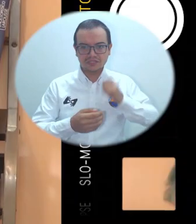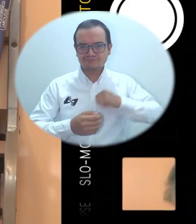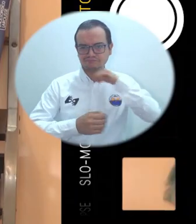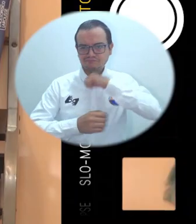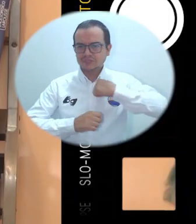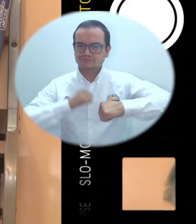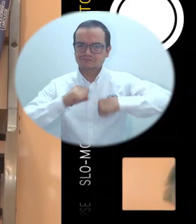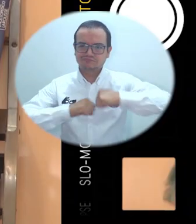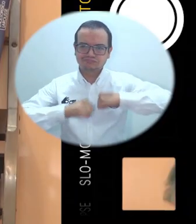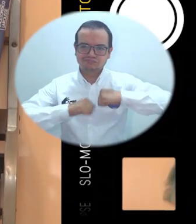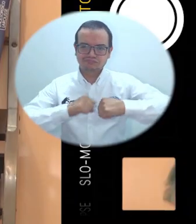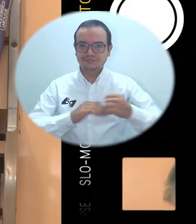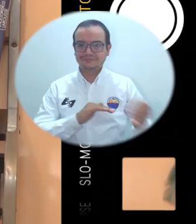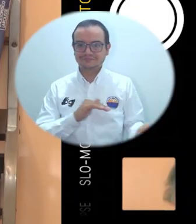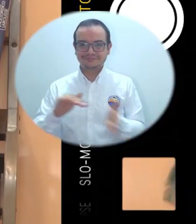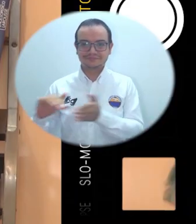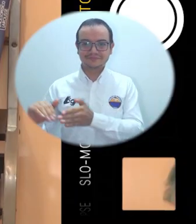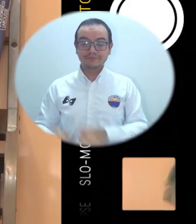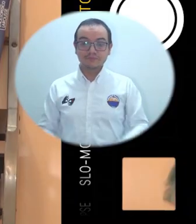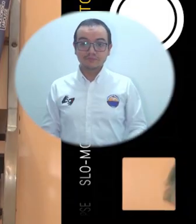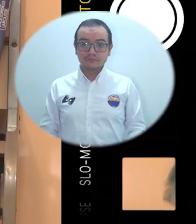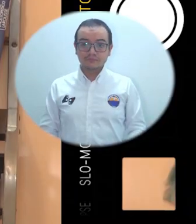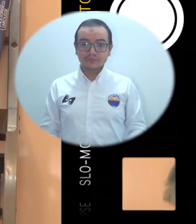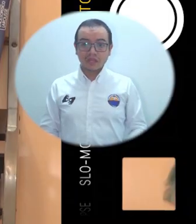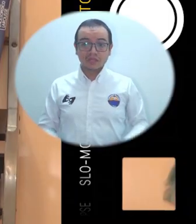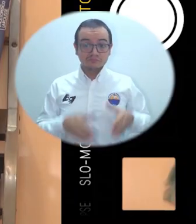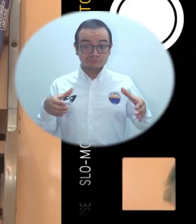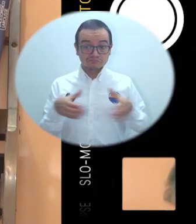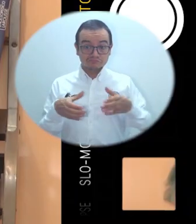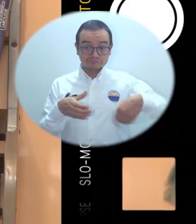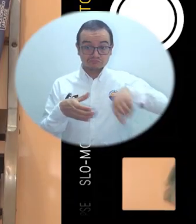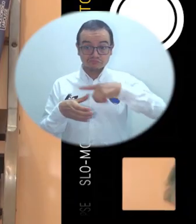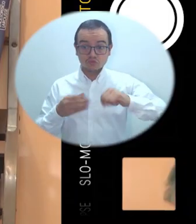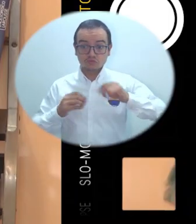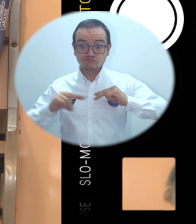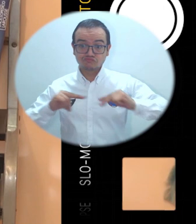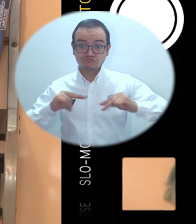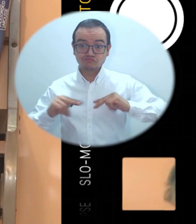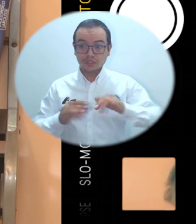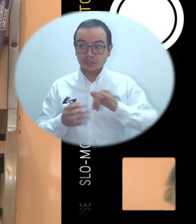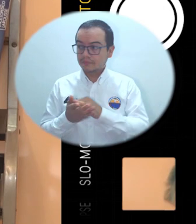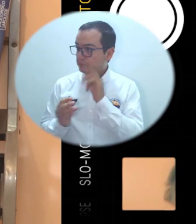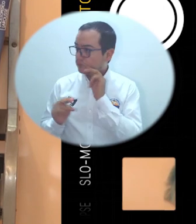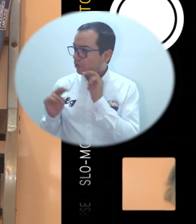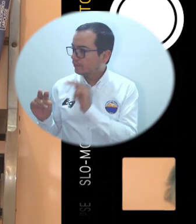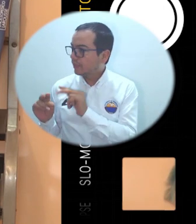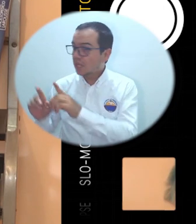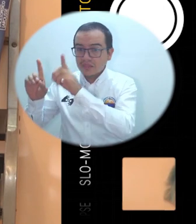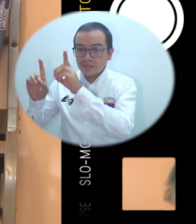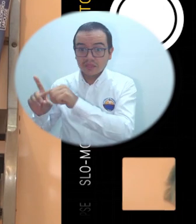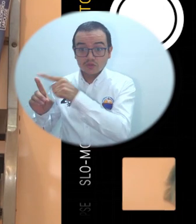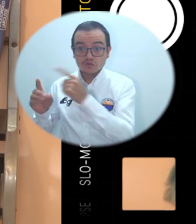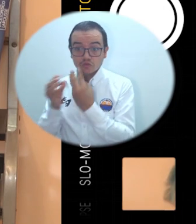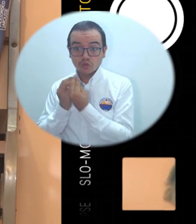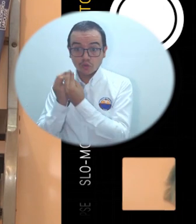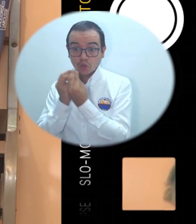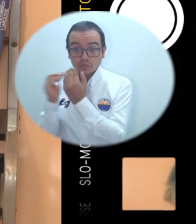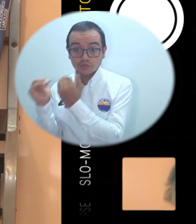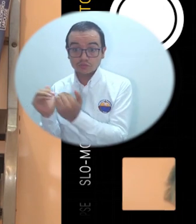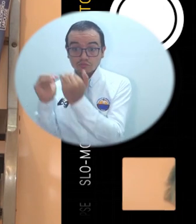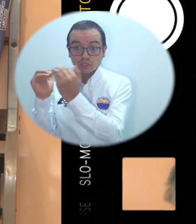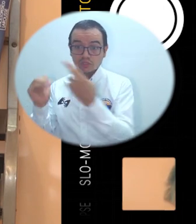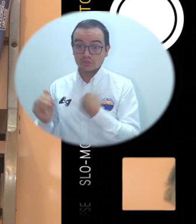Los funcionarios de nuestra alma mater no permanecieron callados ante la trascendental decisión tomada por el Consejo Superior